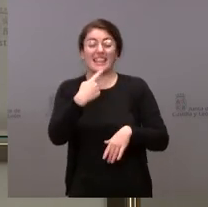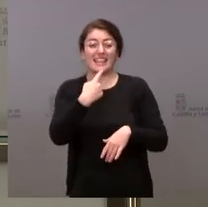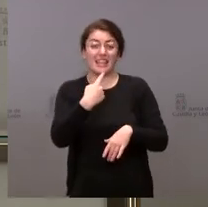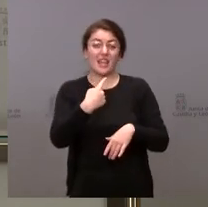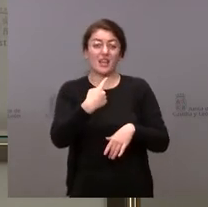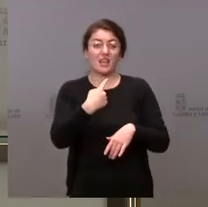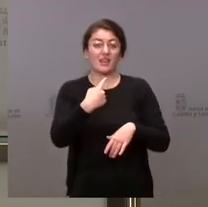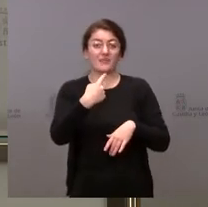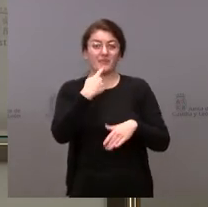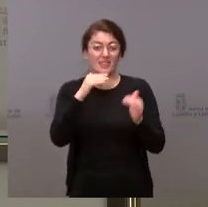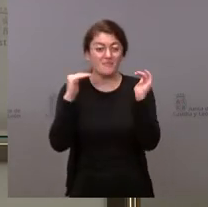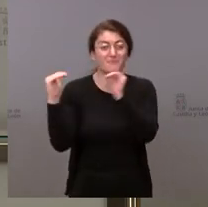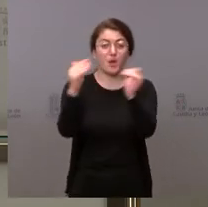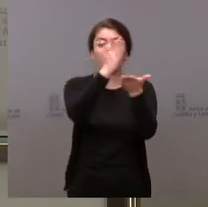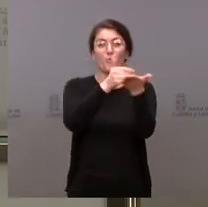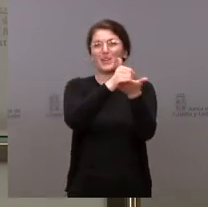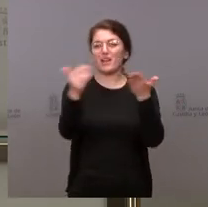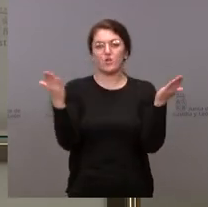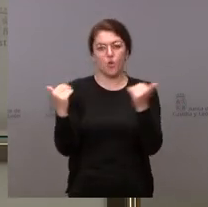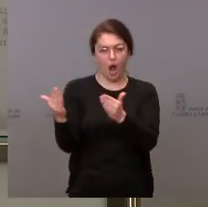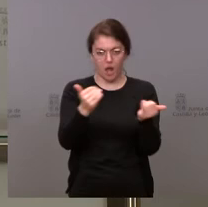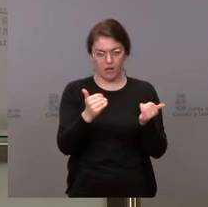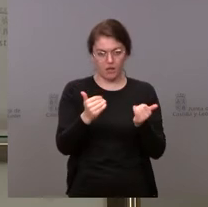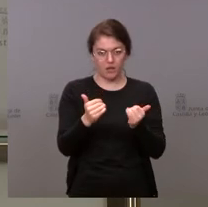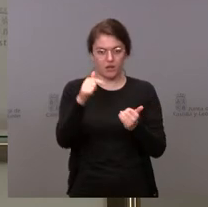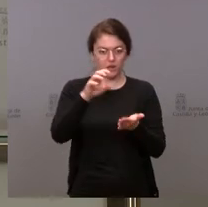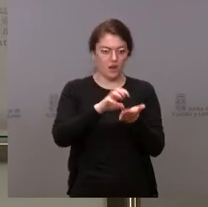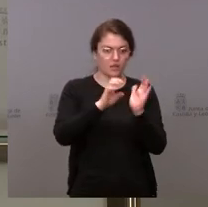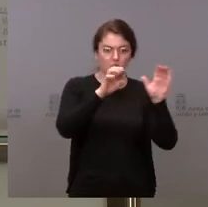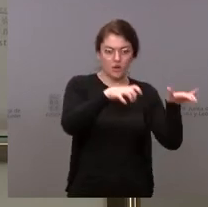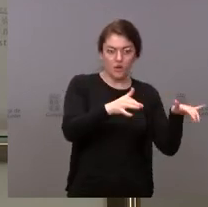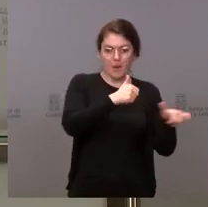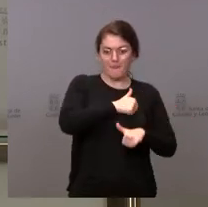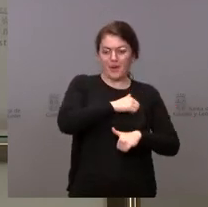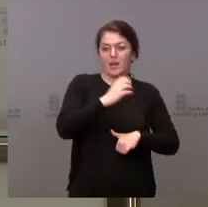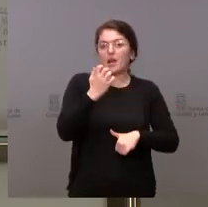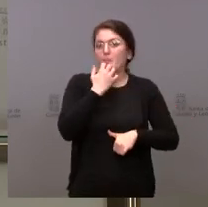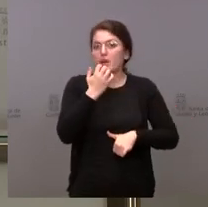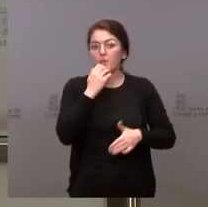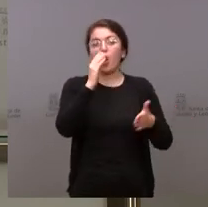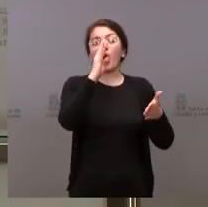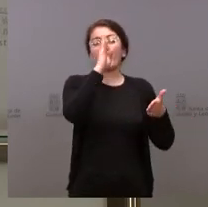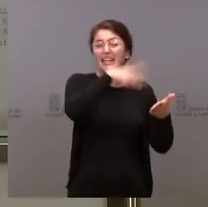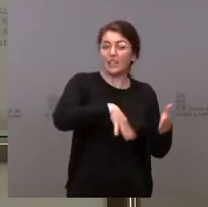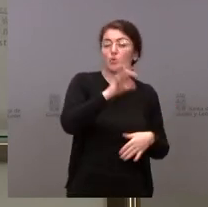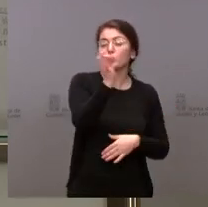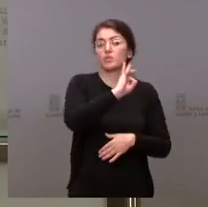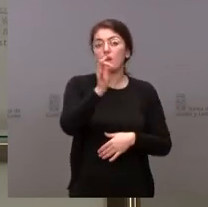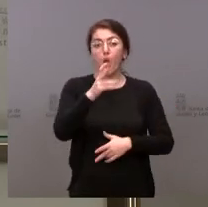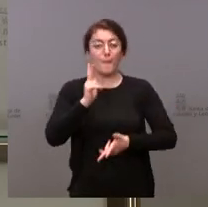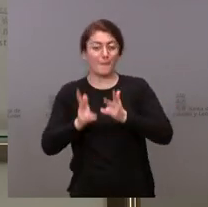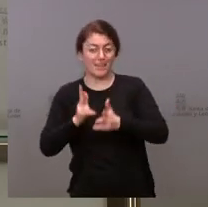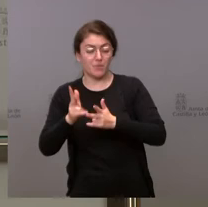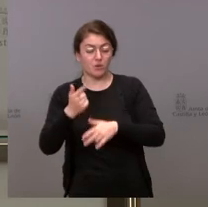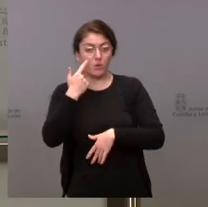entre algunas comunidades y otras castillero se inclina por esperar cómo va a hacer cataluña o país vasco adaptar la normativa o se lo plantean como